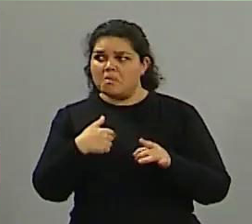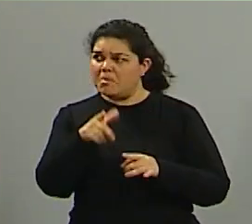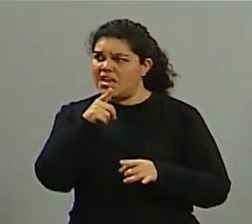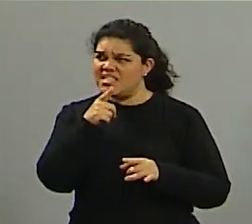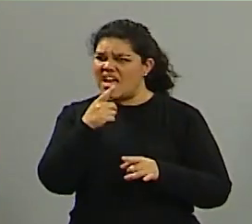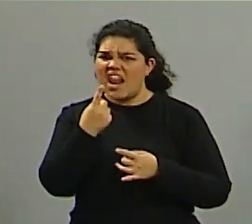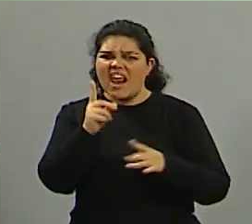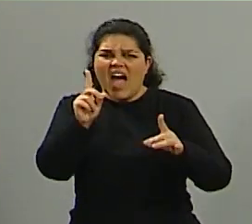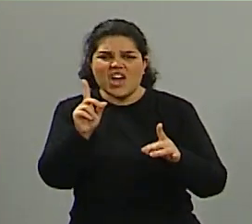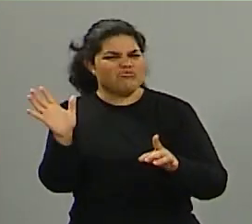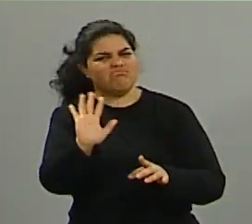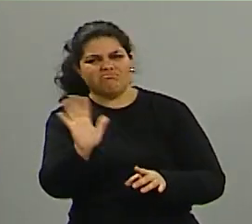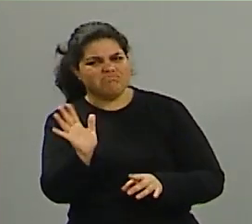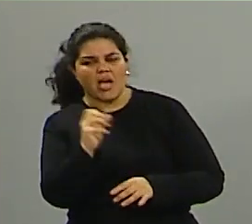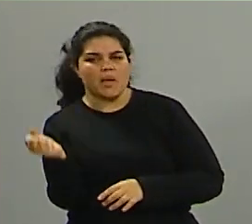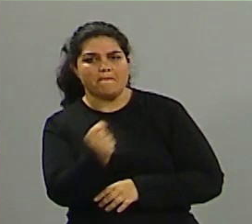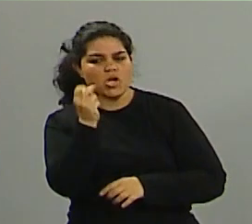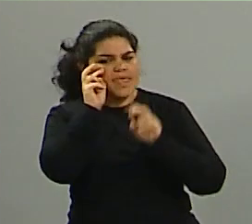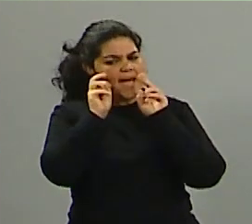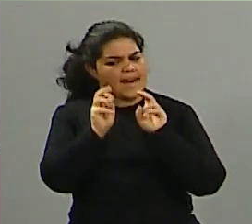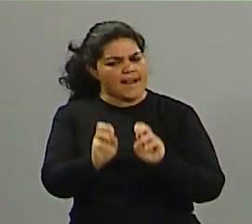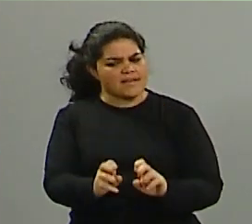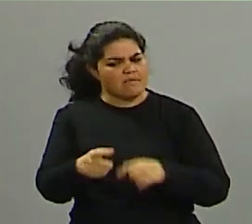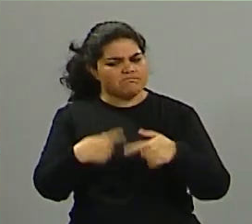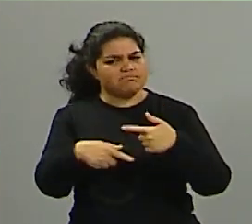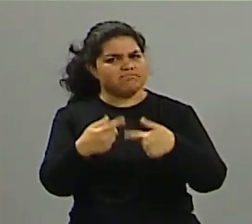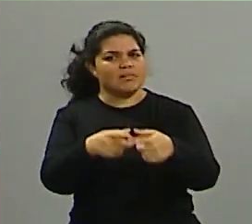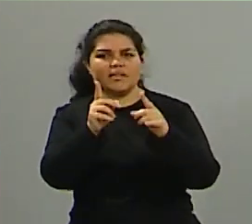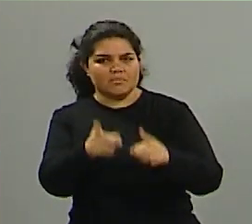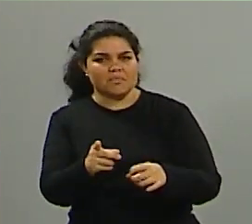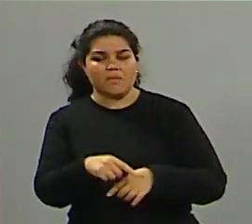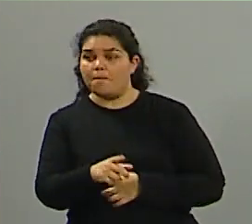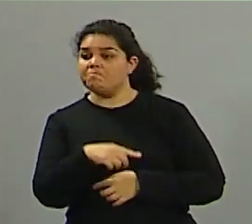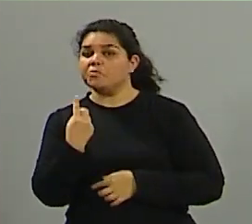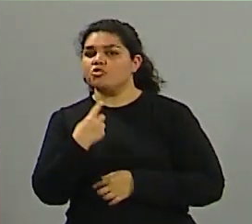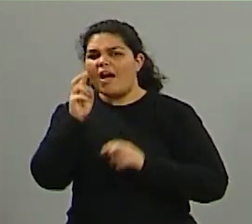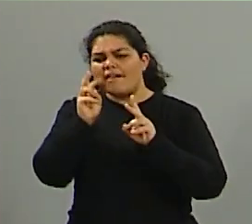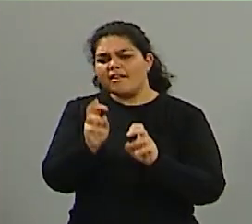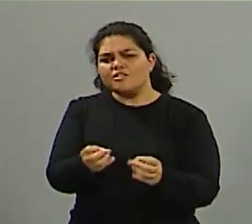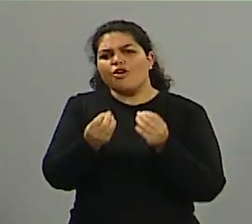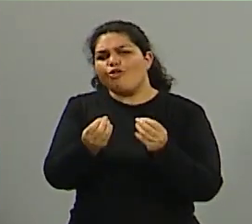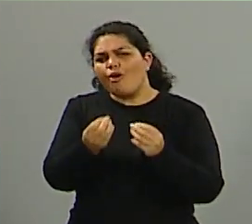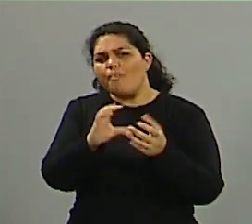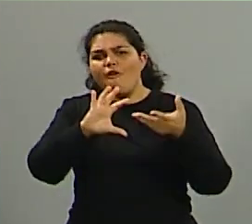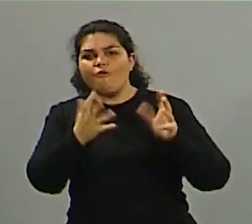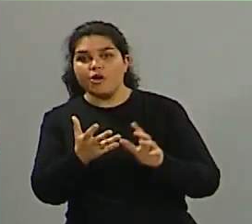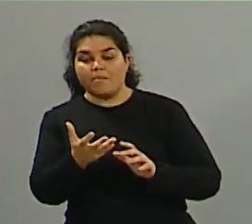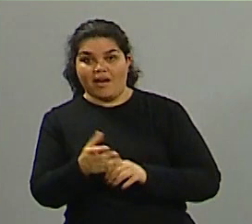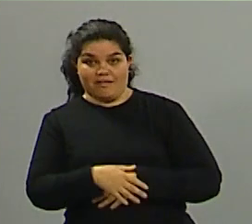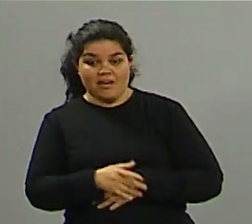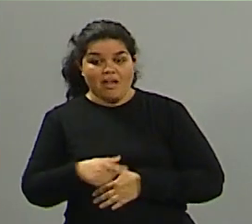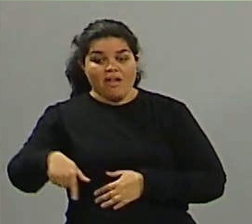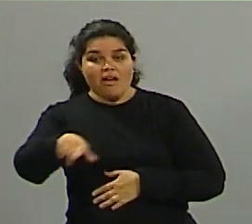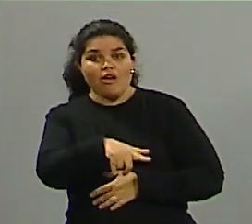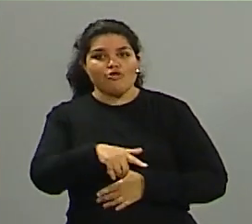tendencia que habrá que seguir analizando seguramente. Nosotros vamos a analizarlo desde el costado de esta decisión que han tomado muchos